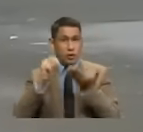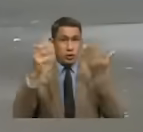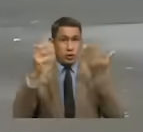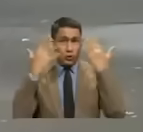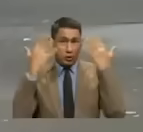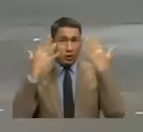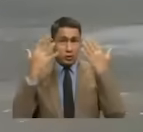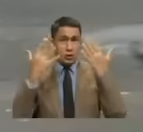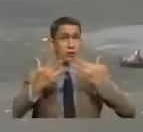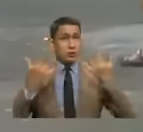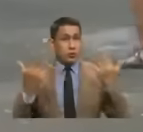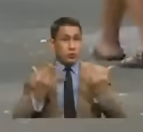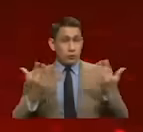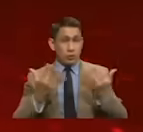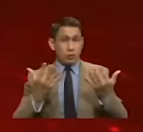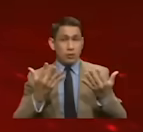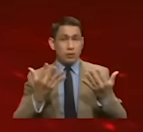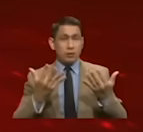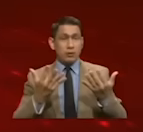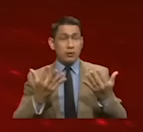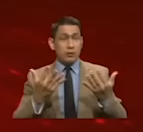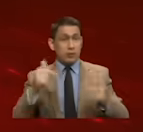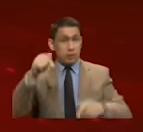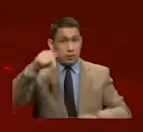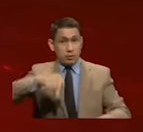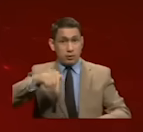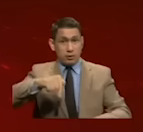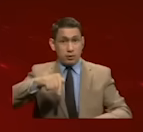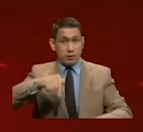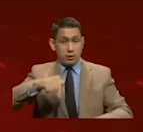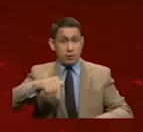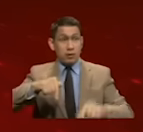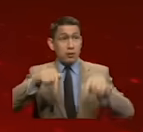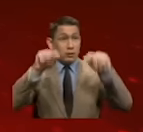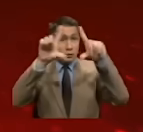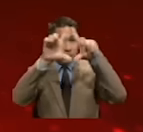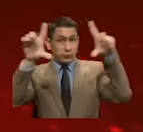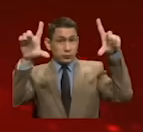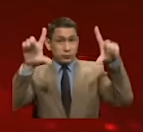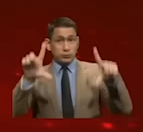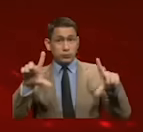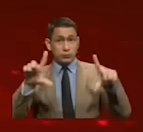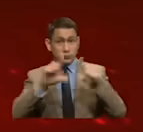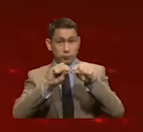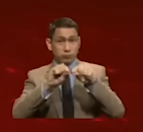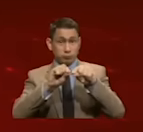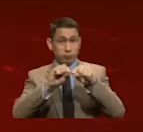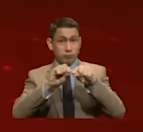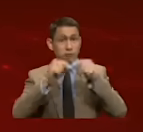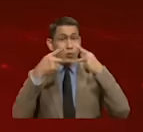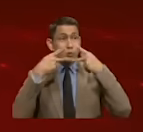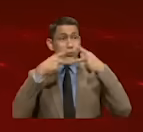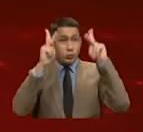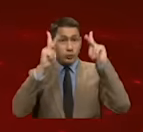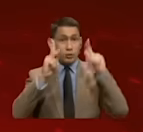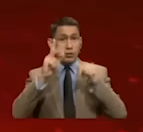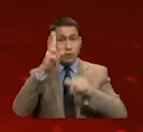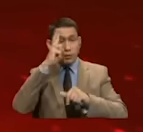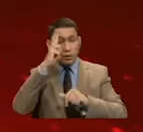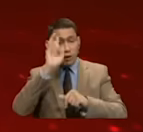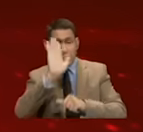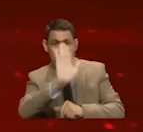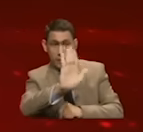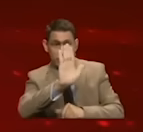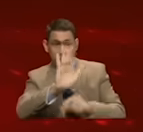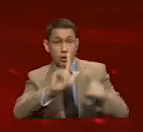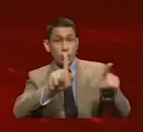la delincuencia ha pegado estos panfletos en postes, llevando una advertencia hacia quienes residen ahí con el tema de las